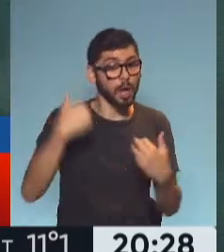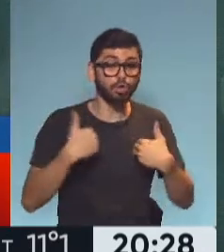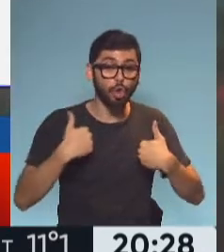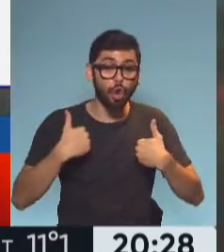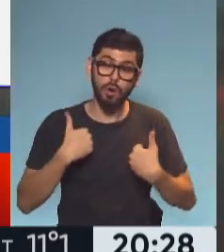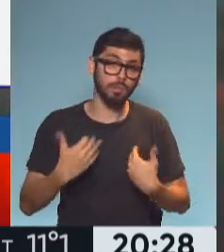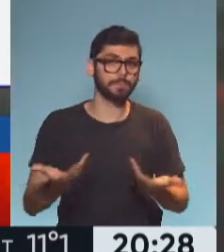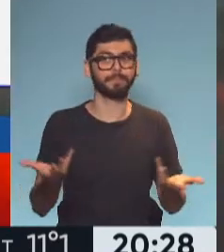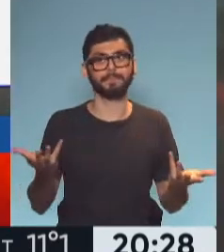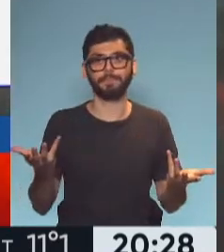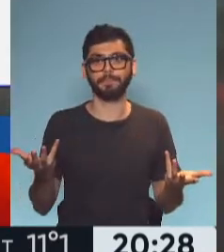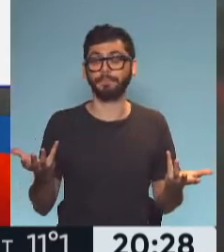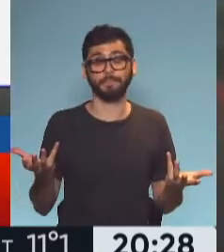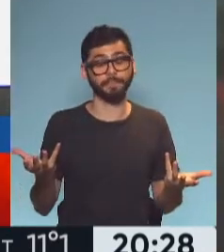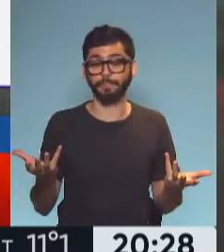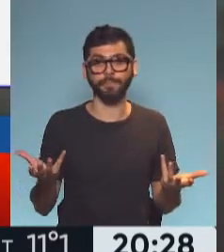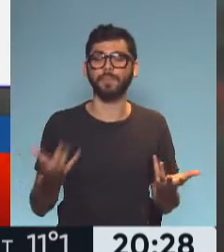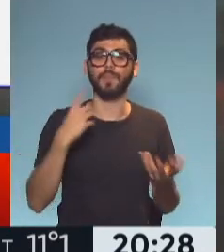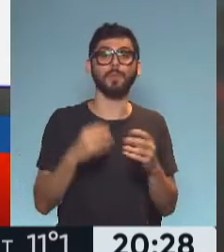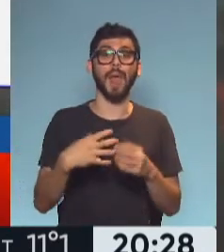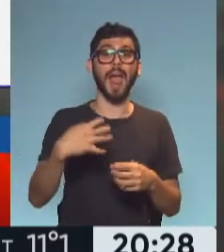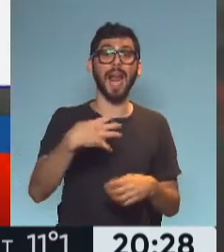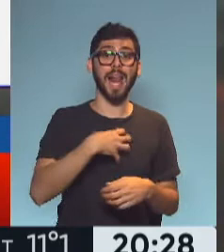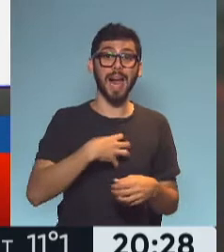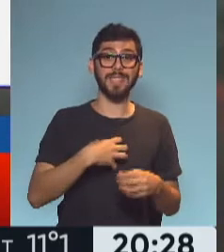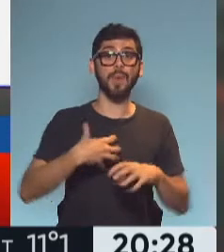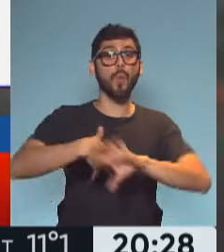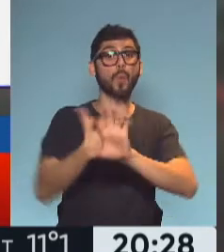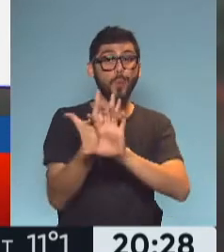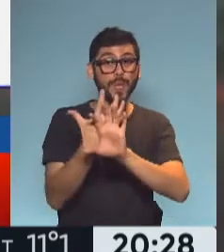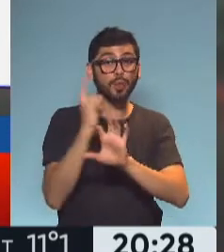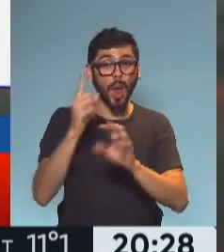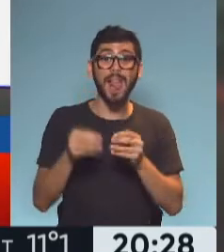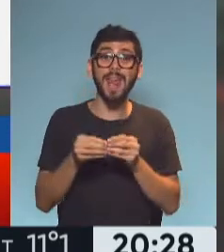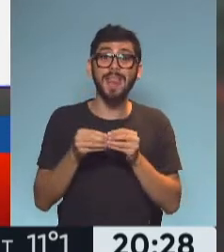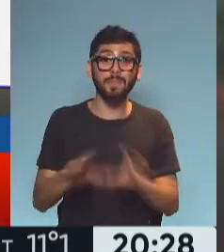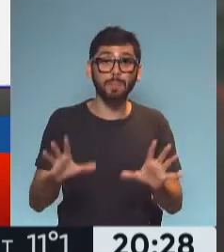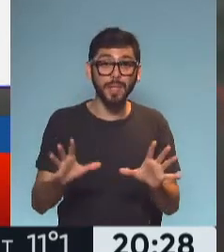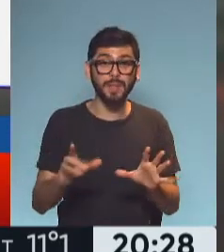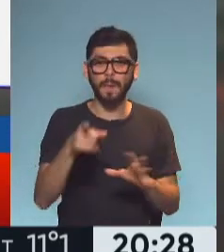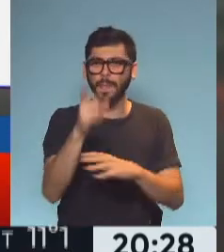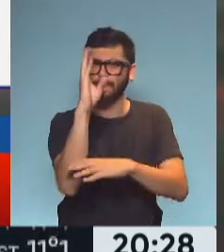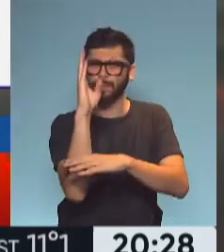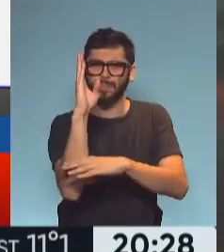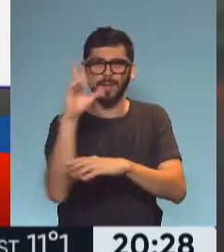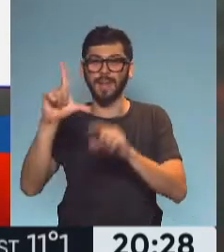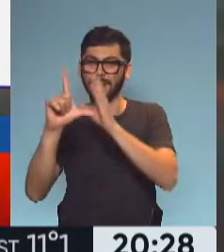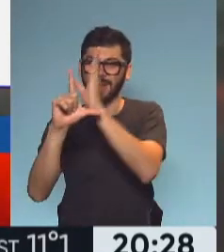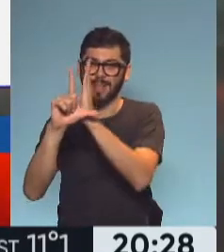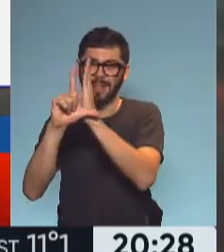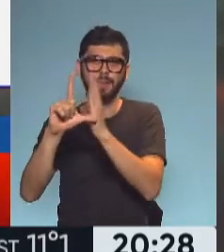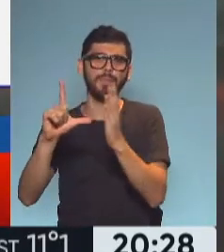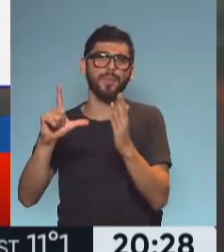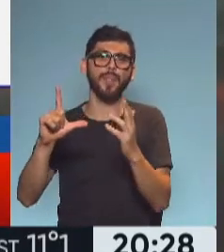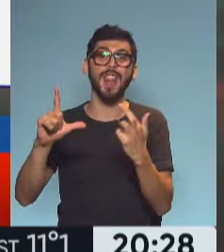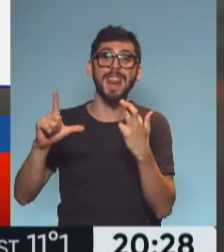fíjese, comienzan las clases virtuales, cuando ponen clases virtuales, esto fue el 19